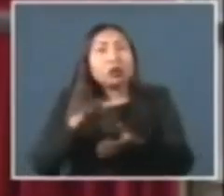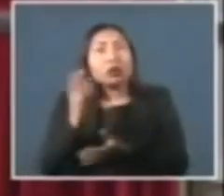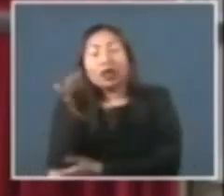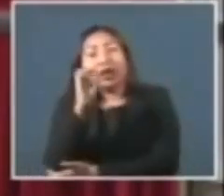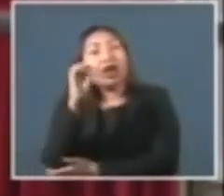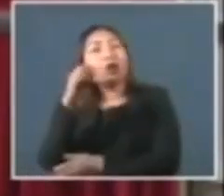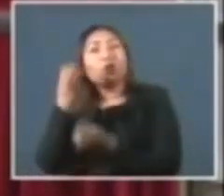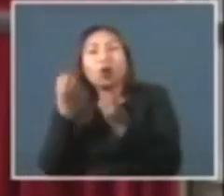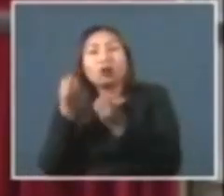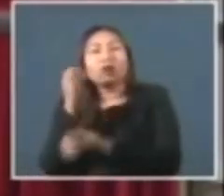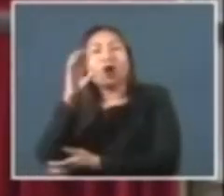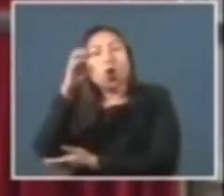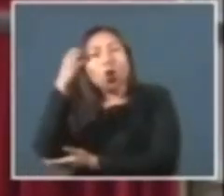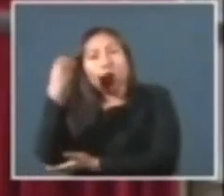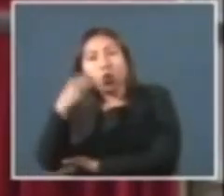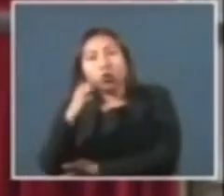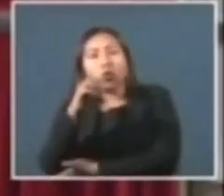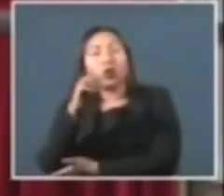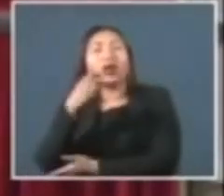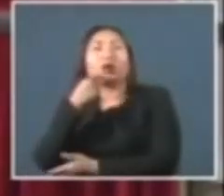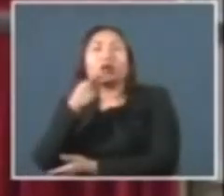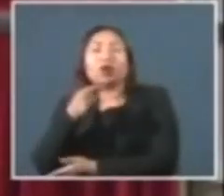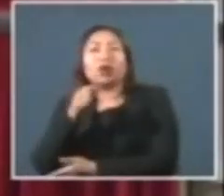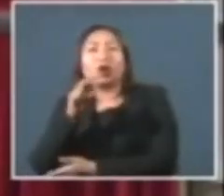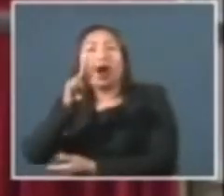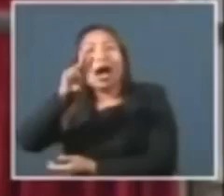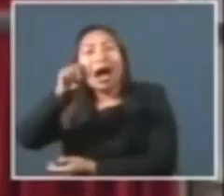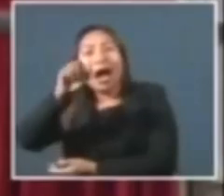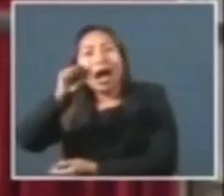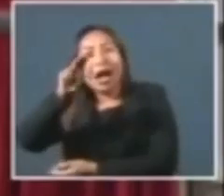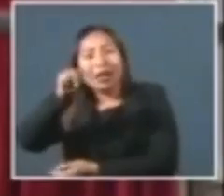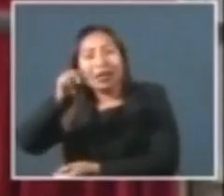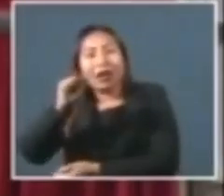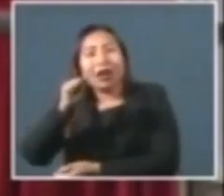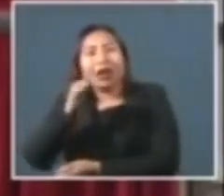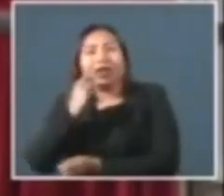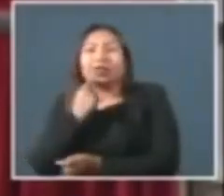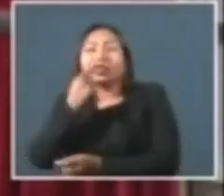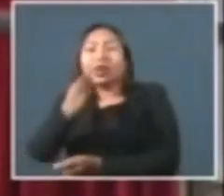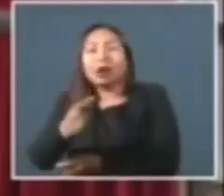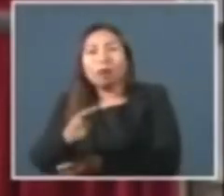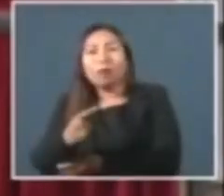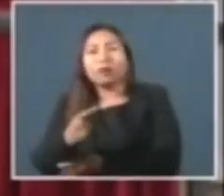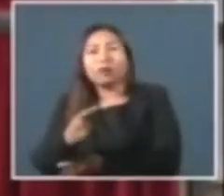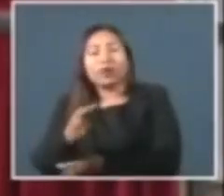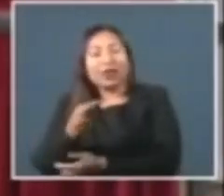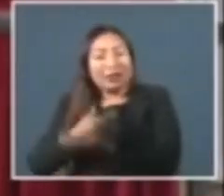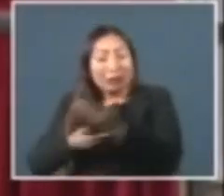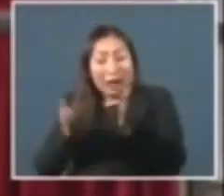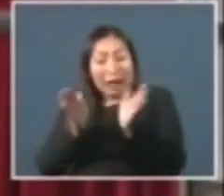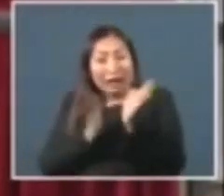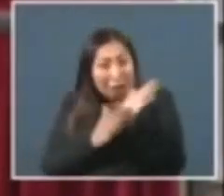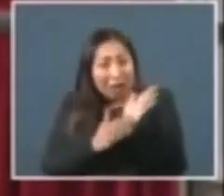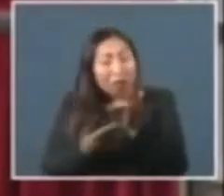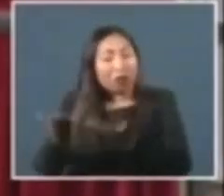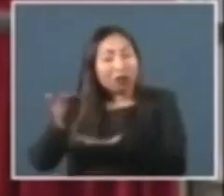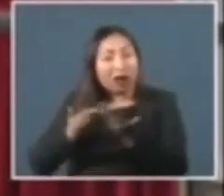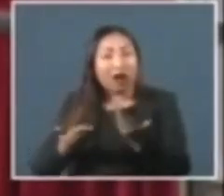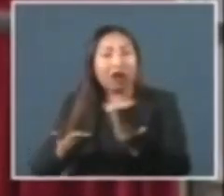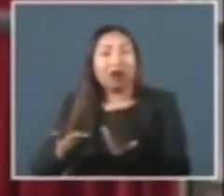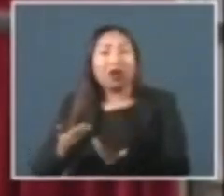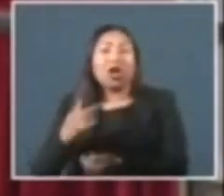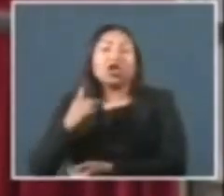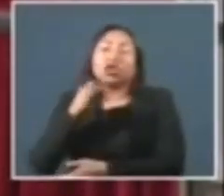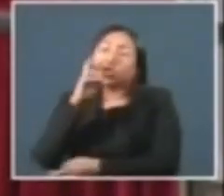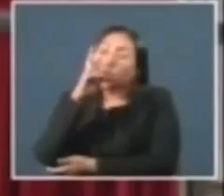señora Ana Matilde señaló las presiones que venía del órgano ejecutivo. Yo no lo voy a juzgar a